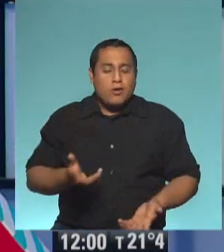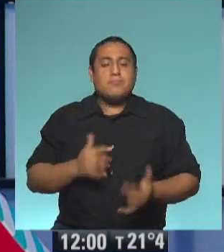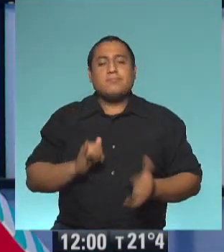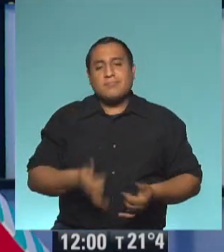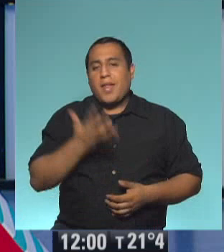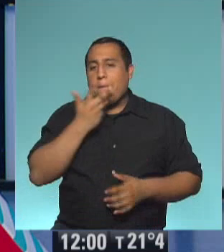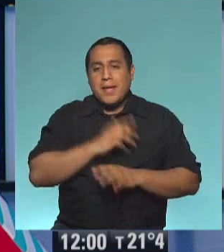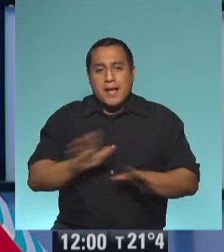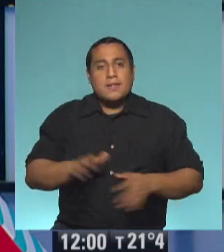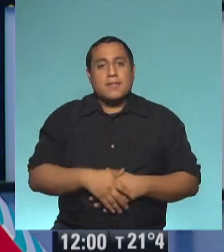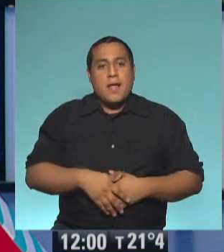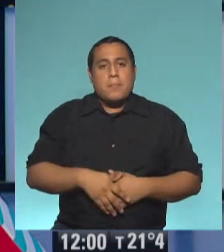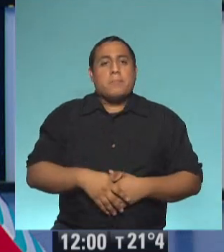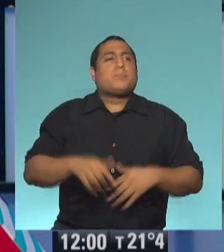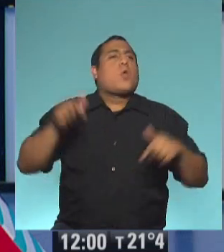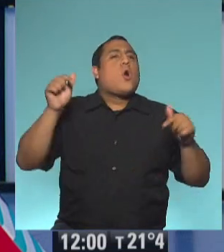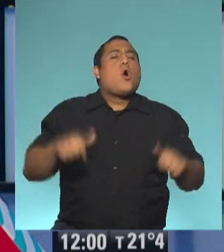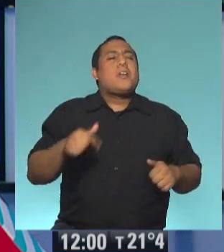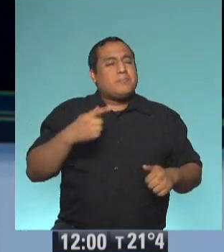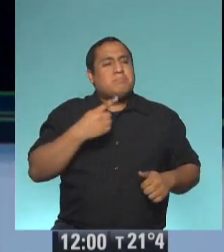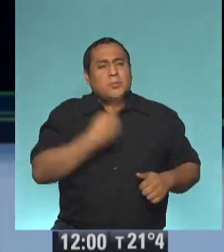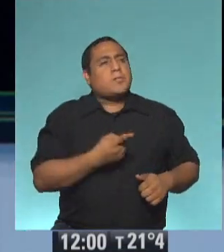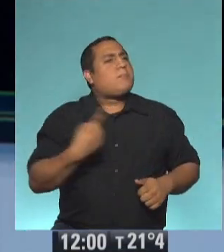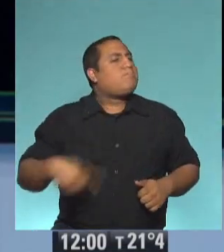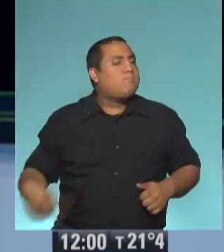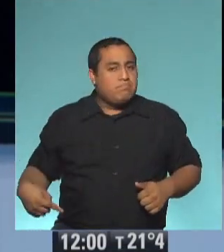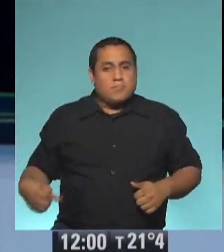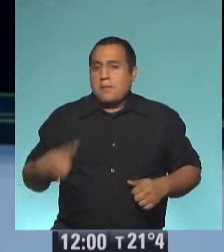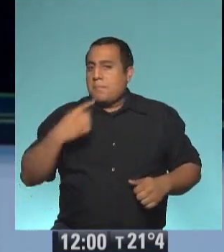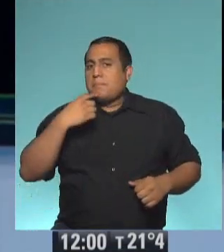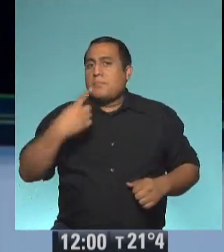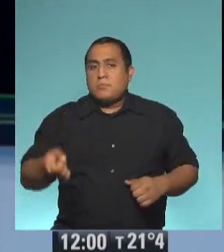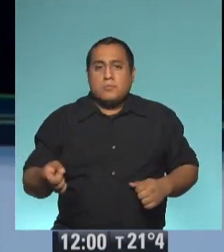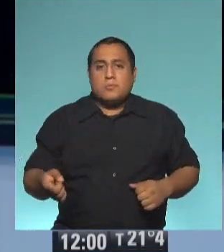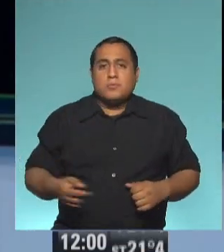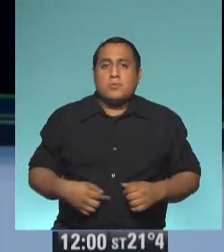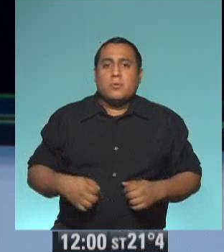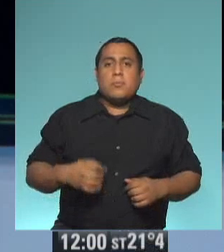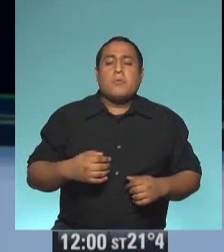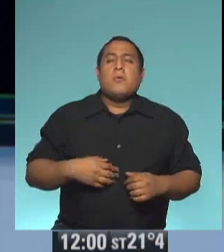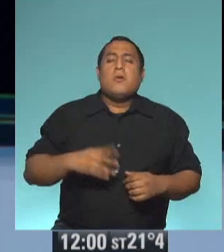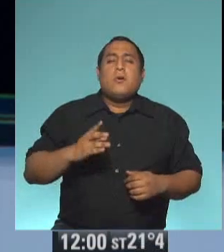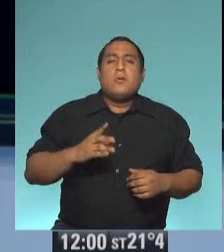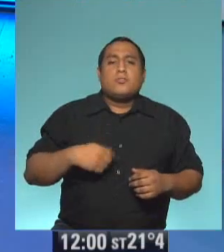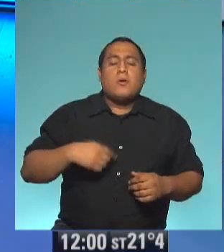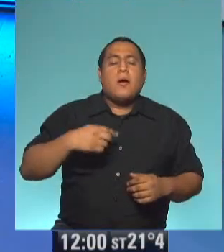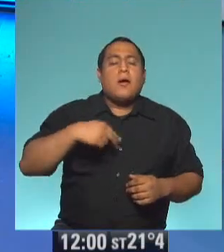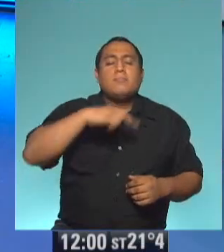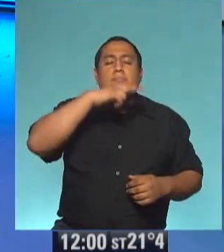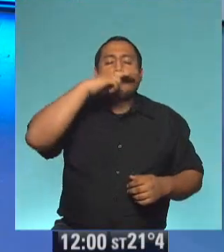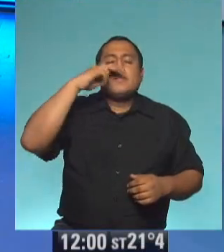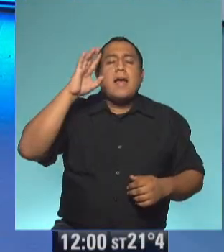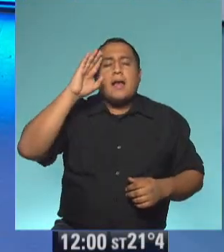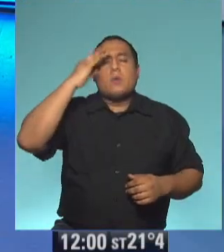encanta. Este es el señor, ¿qué nos preguntamos hoy? Hoy nos preguntamos cuál es el aroma del recuerdo. Ay, y hablamos de los aromas que